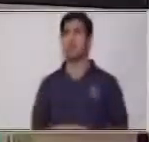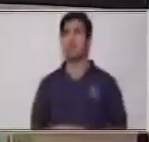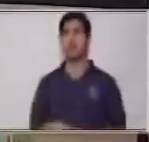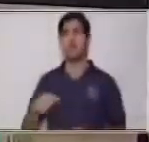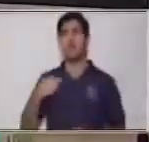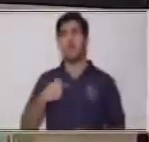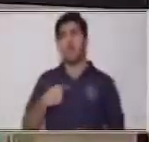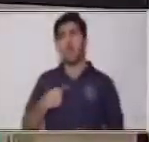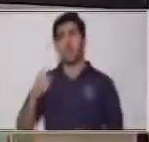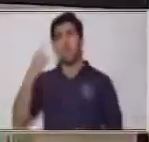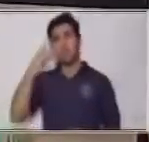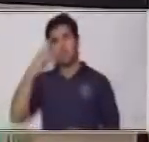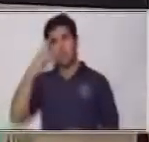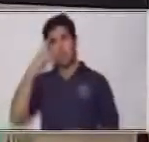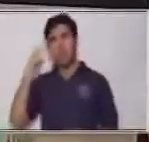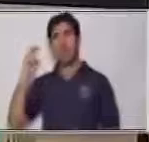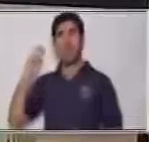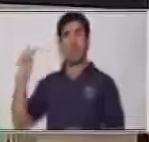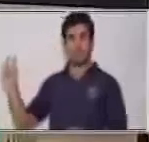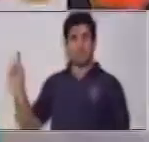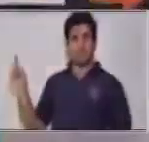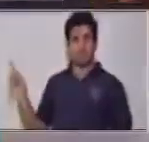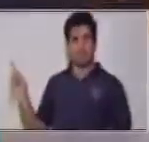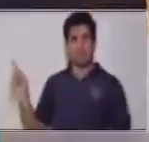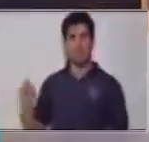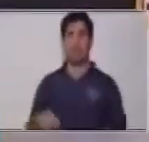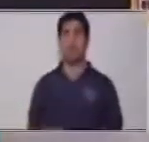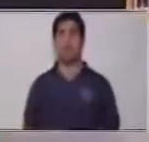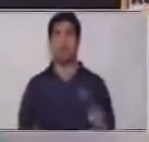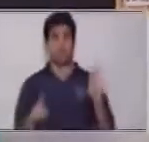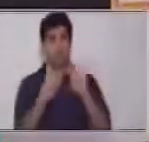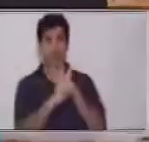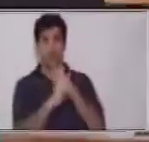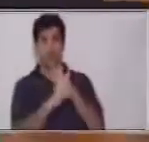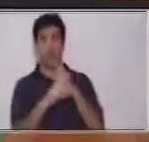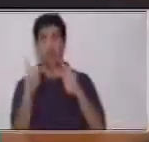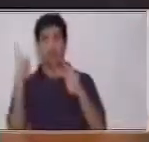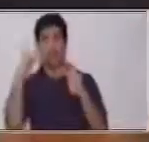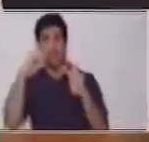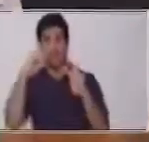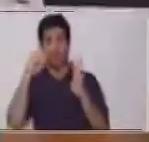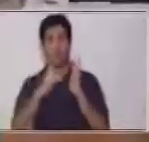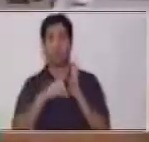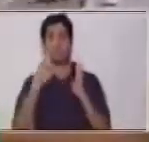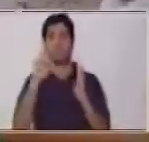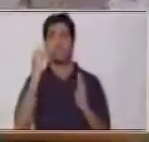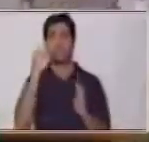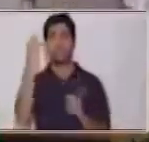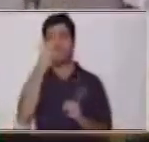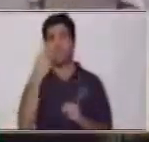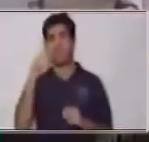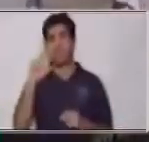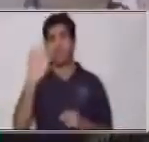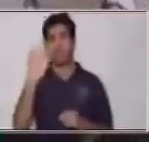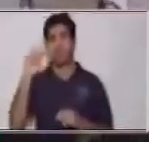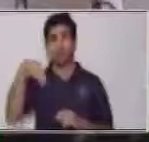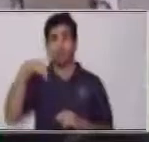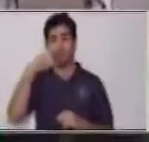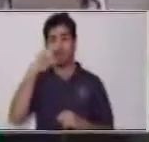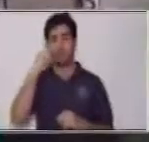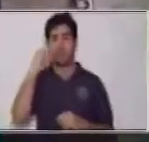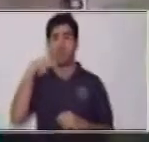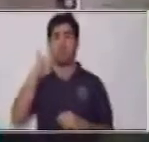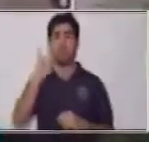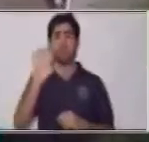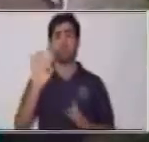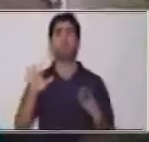es. Es discontinuo. Muy bien. ¿Y por qué es un texto discontinuo? Porque la información no es